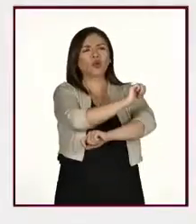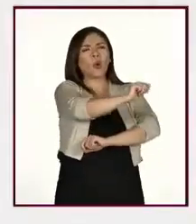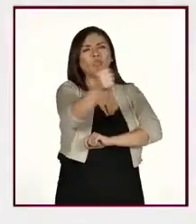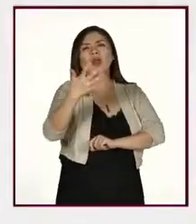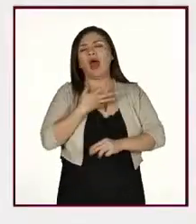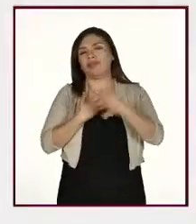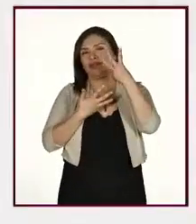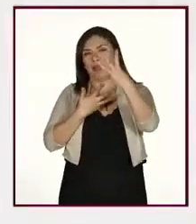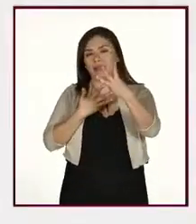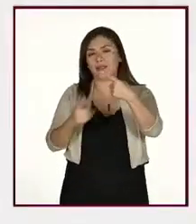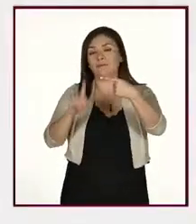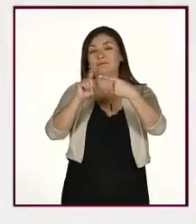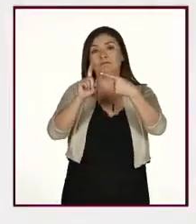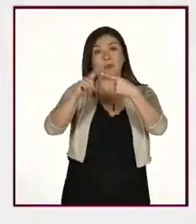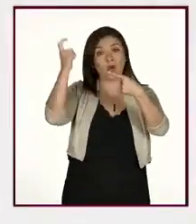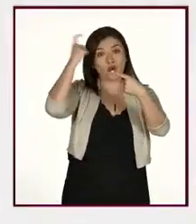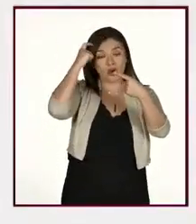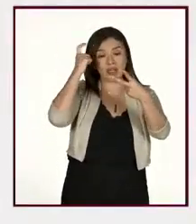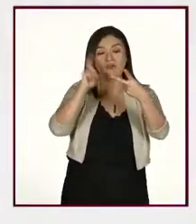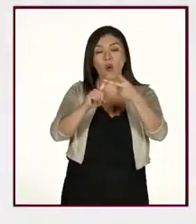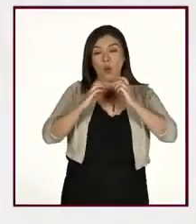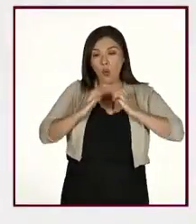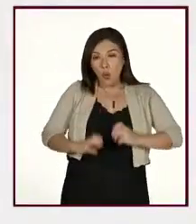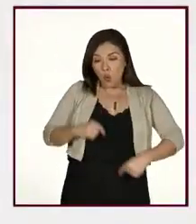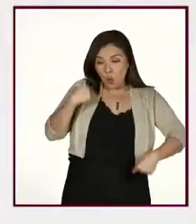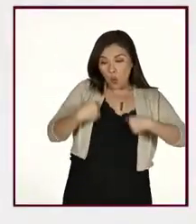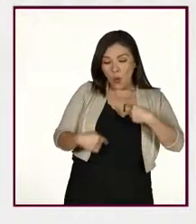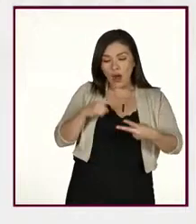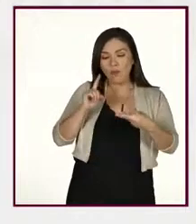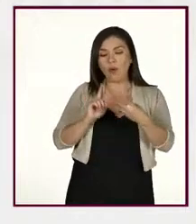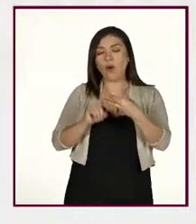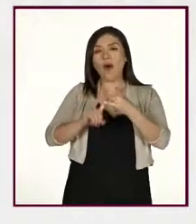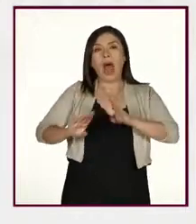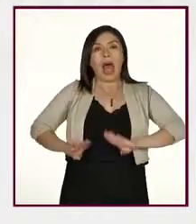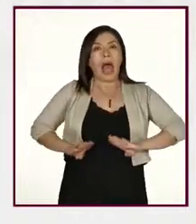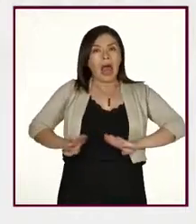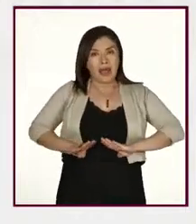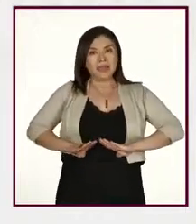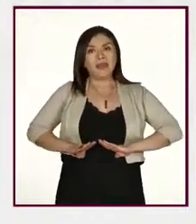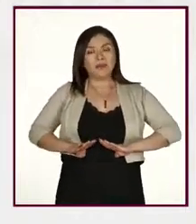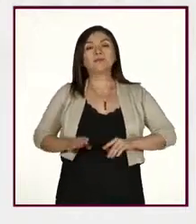3 componentes: el cognitivo, el fisiológico y el conductual. ¿A qué nos